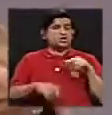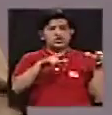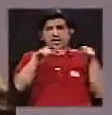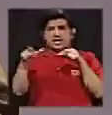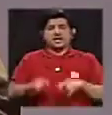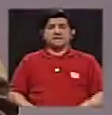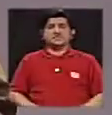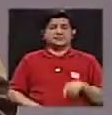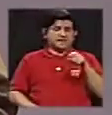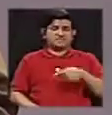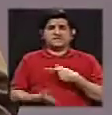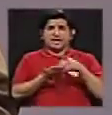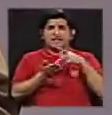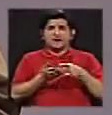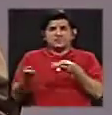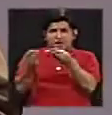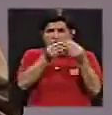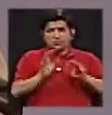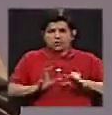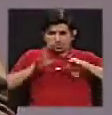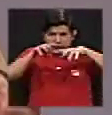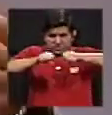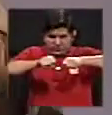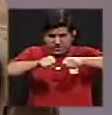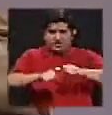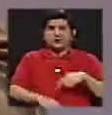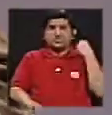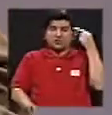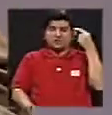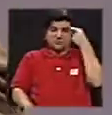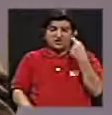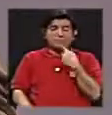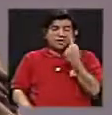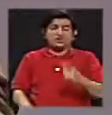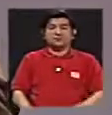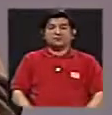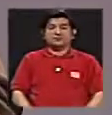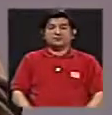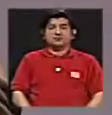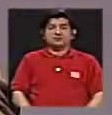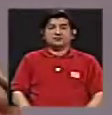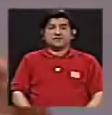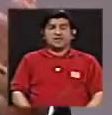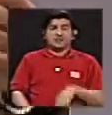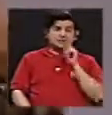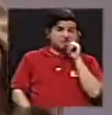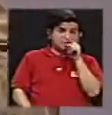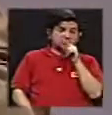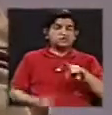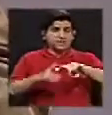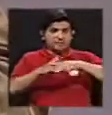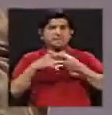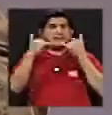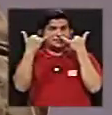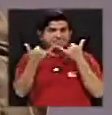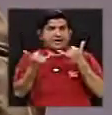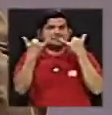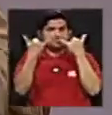las expropiaciones. Y el gobierno decía, es que Autopistas tendría que haber empezado